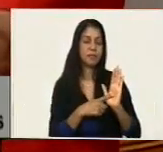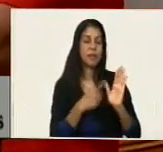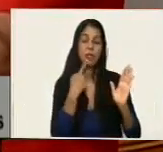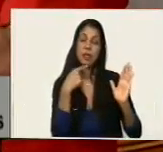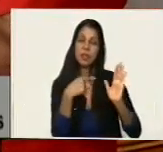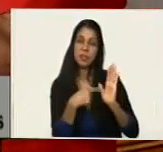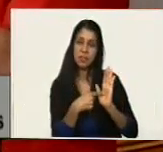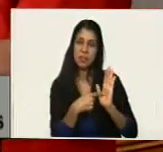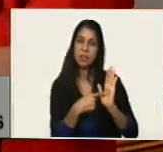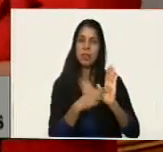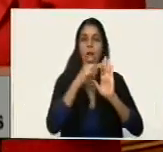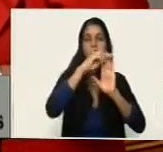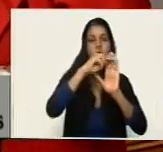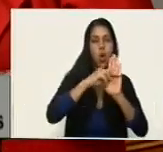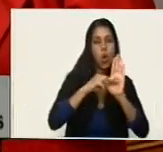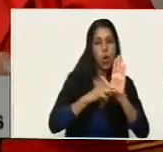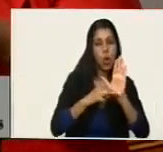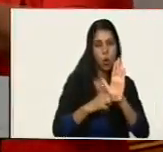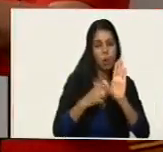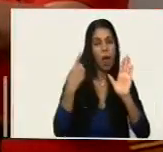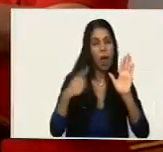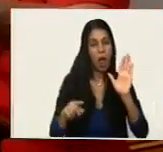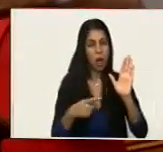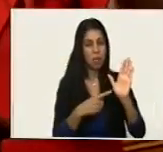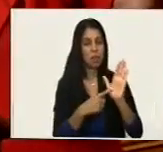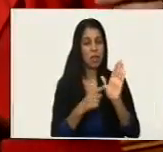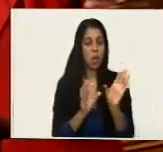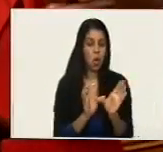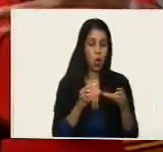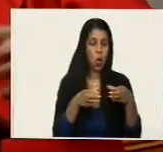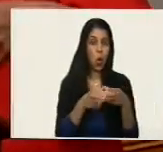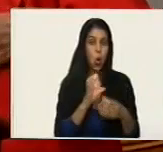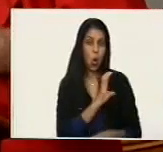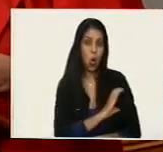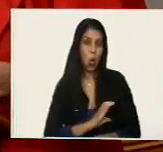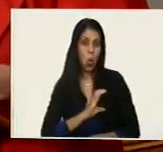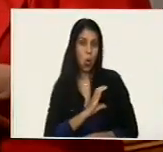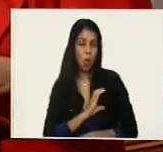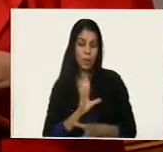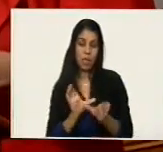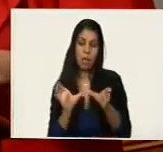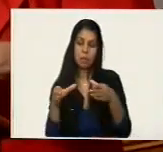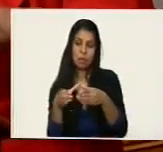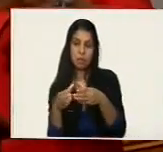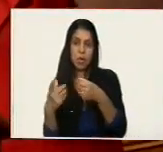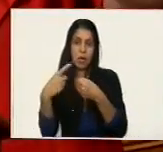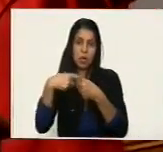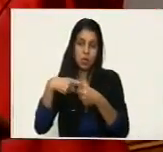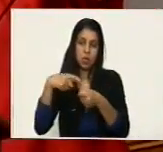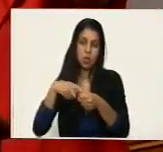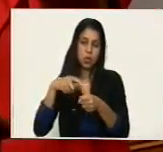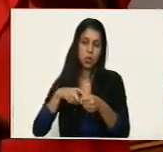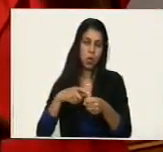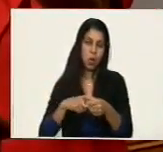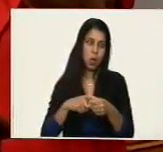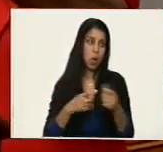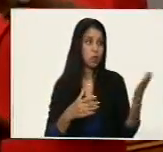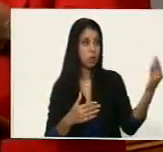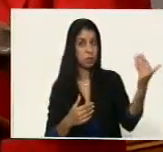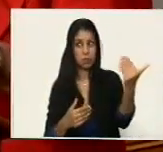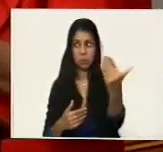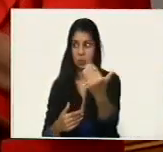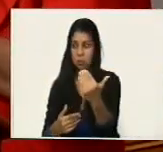un conjunto de requisitos y ese comité de evaluación precisamente va junto con los que ya designó